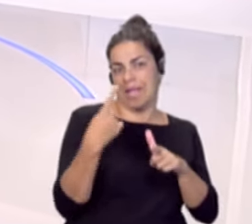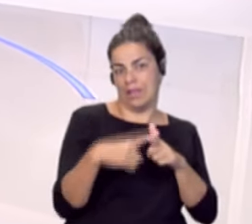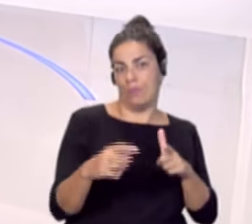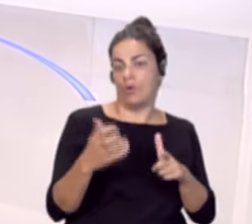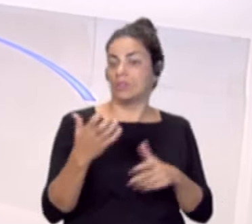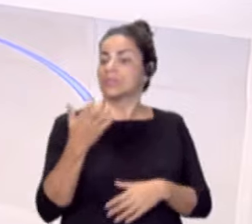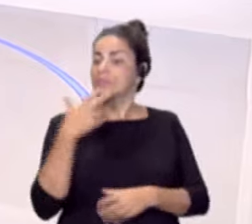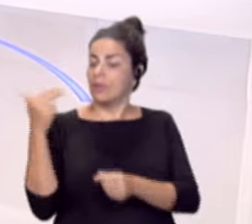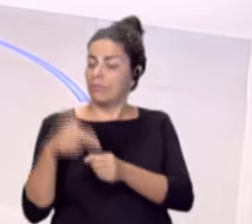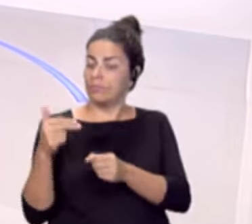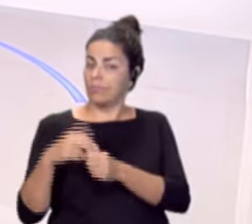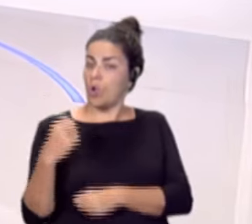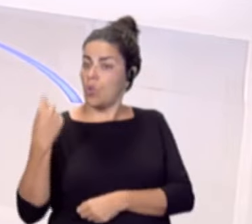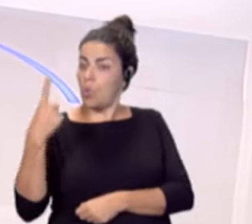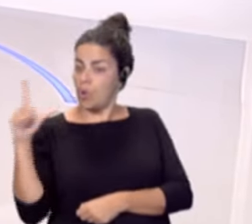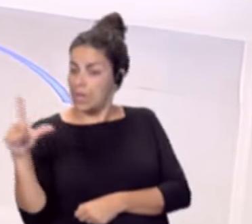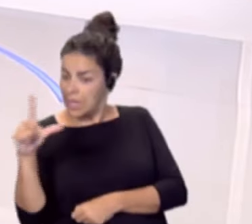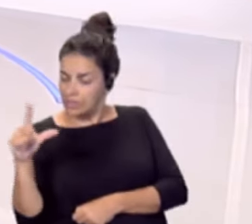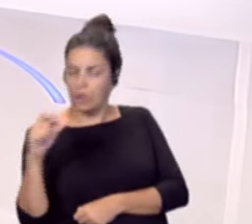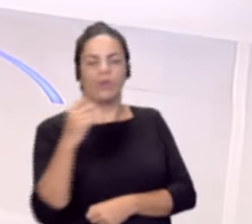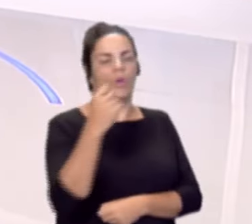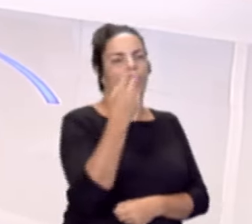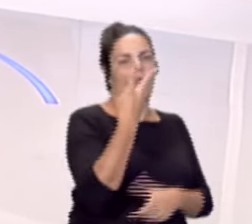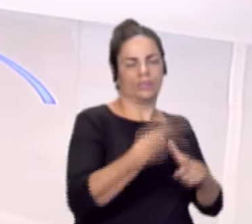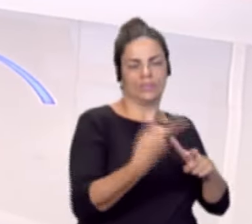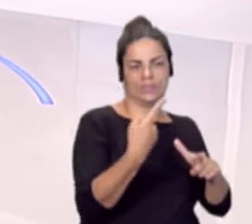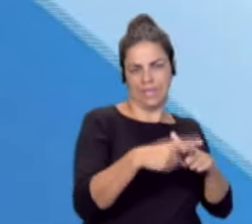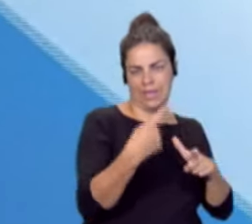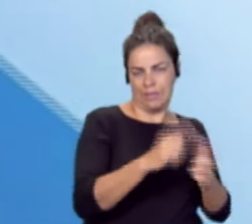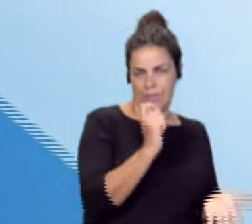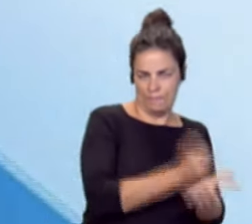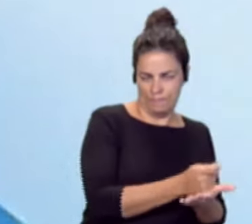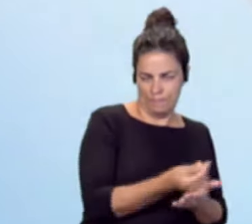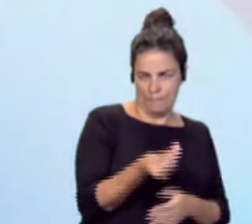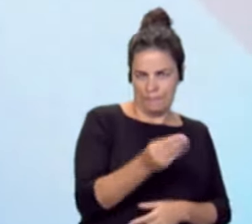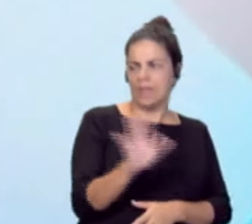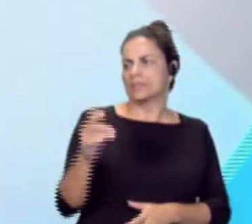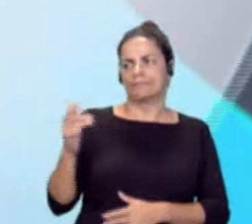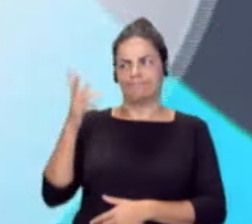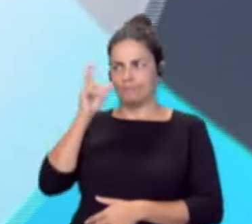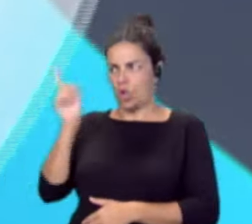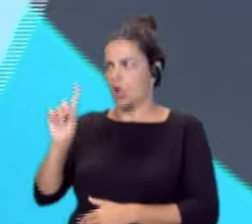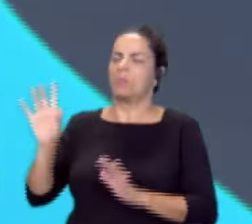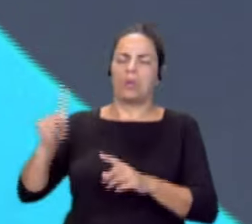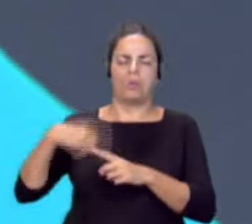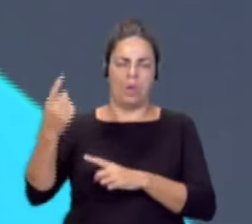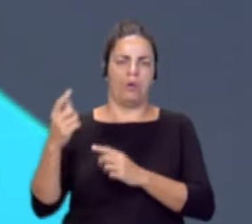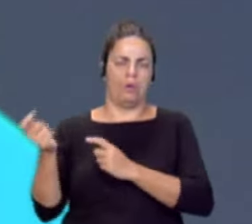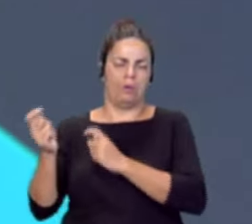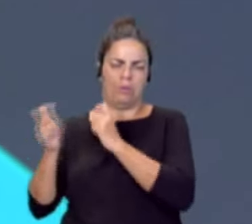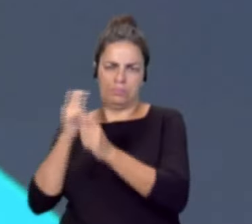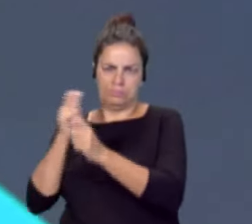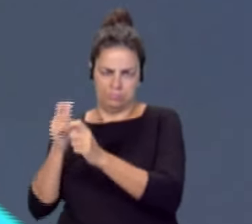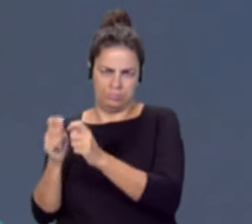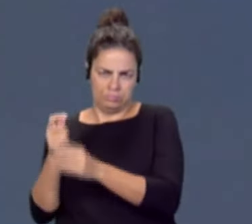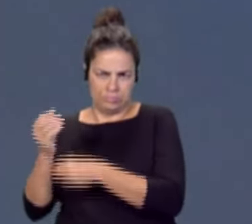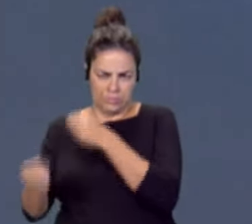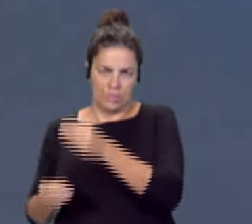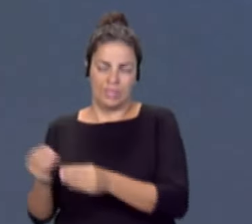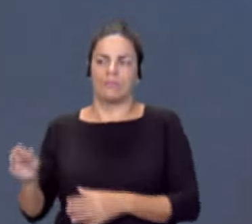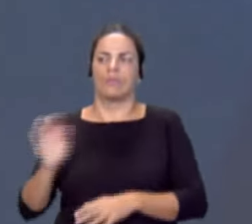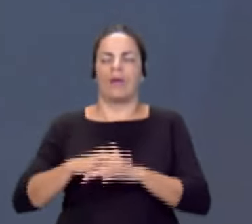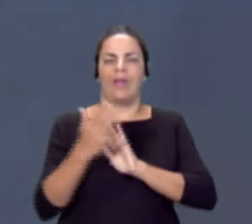litro de combustible. No, nos está comunicando que no. Bueno, pues vamos a intentar recuperar enseguida esta entrevista con Carlos Velázquez para hablar de ese